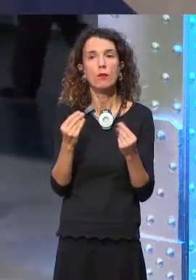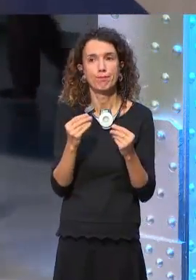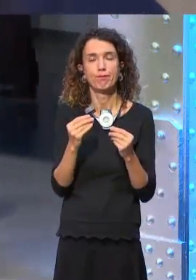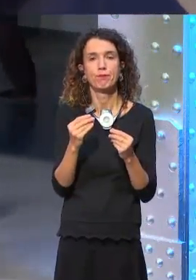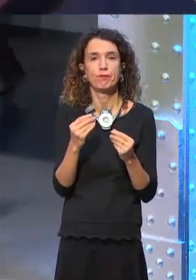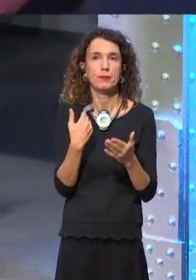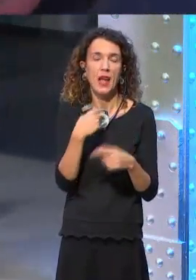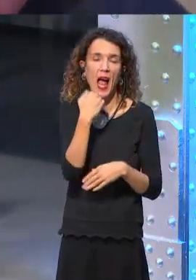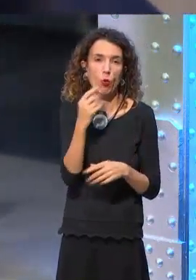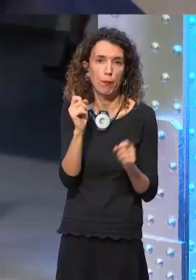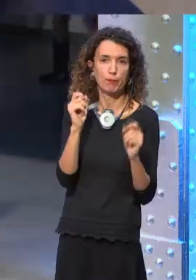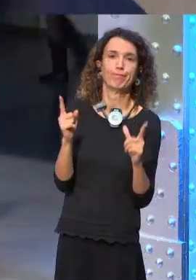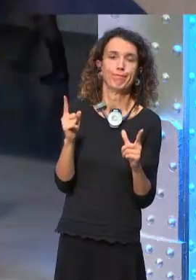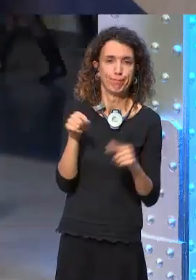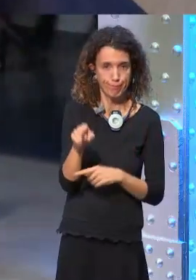descubre algo.